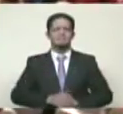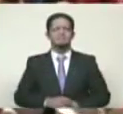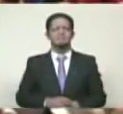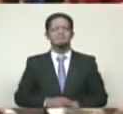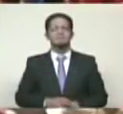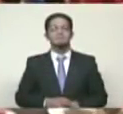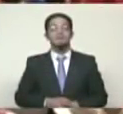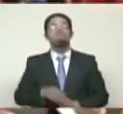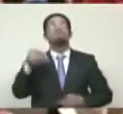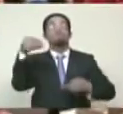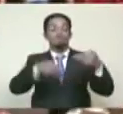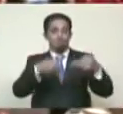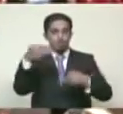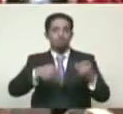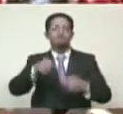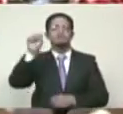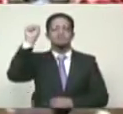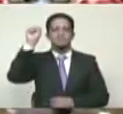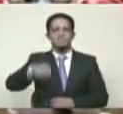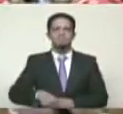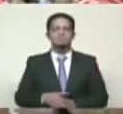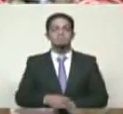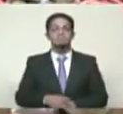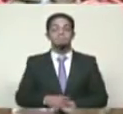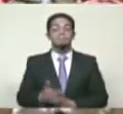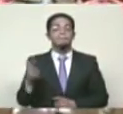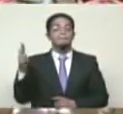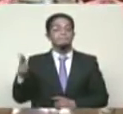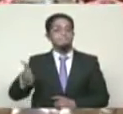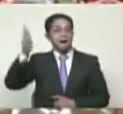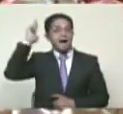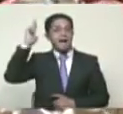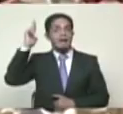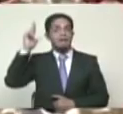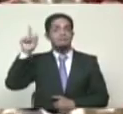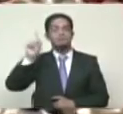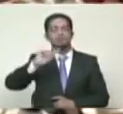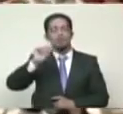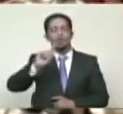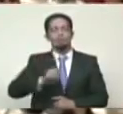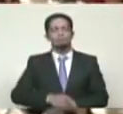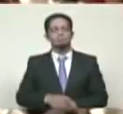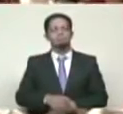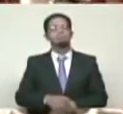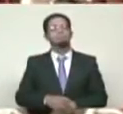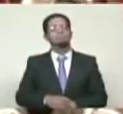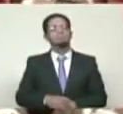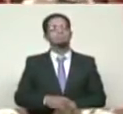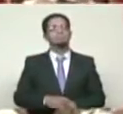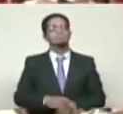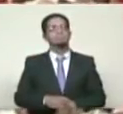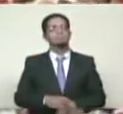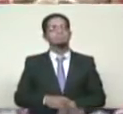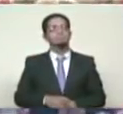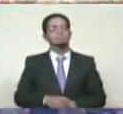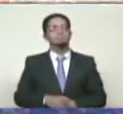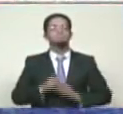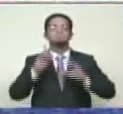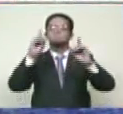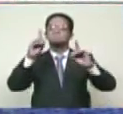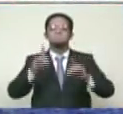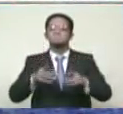Voto sí, balas no. Asumimos esa consigna. Construir